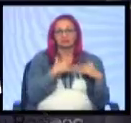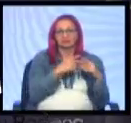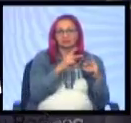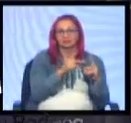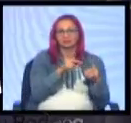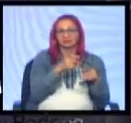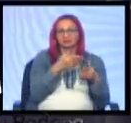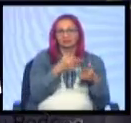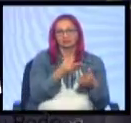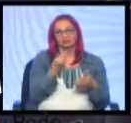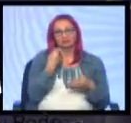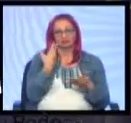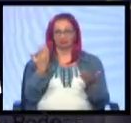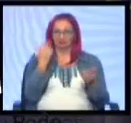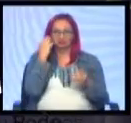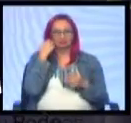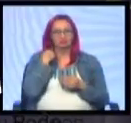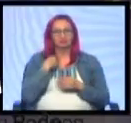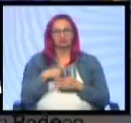quien les da de comer.